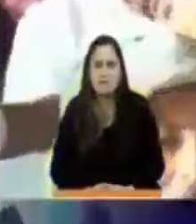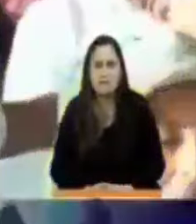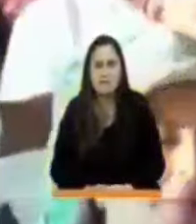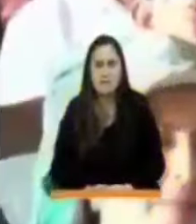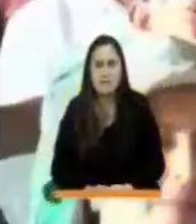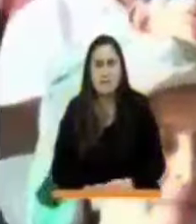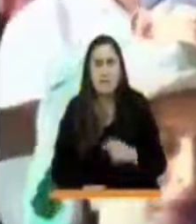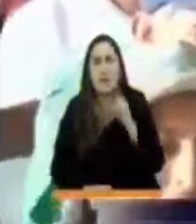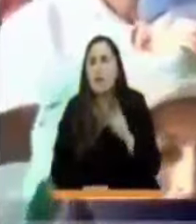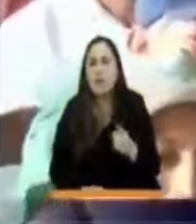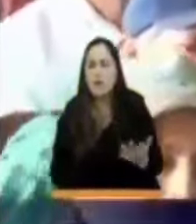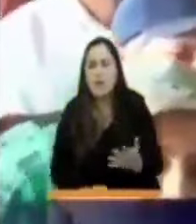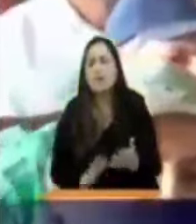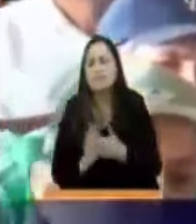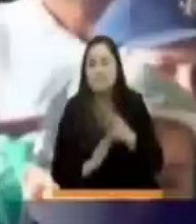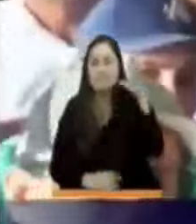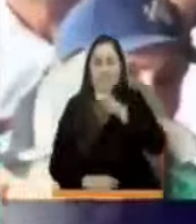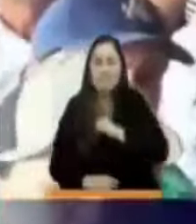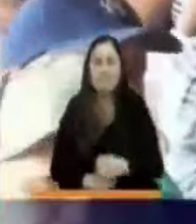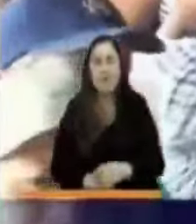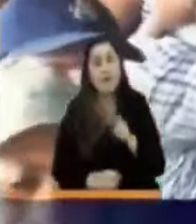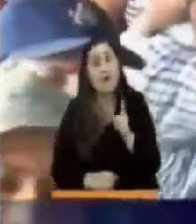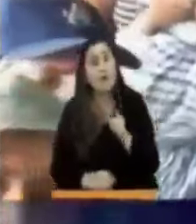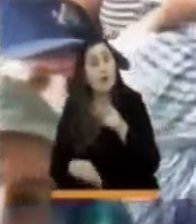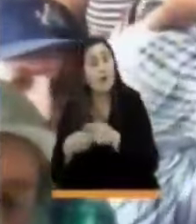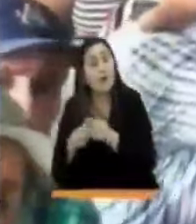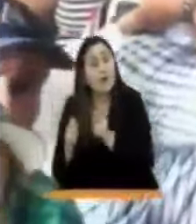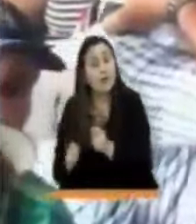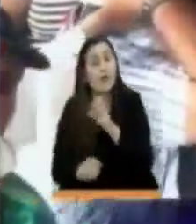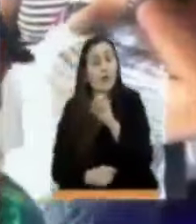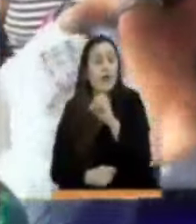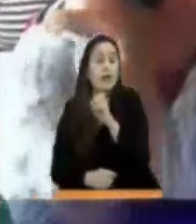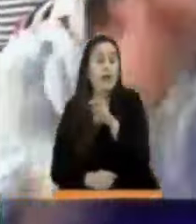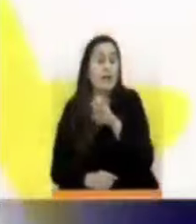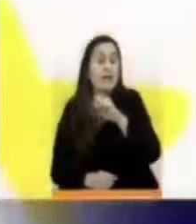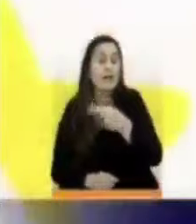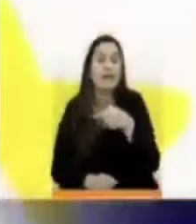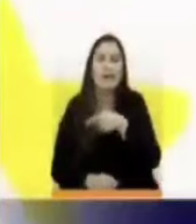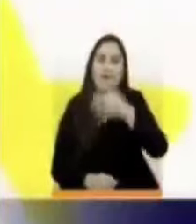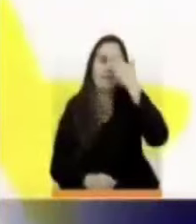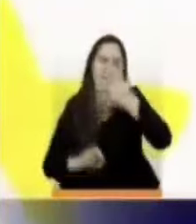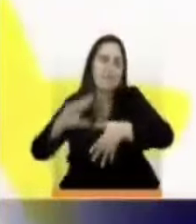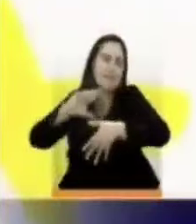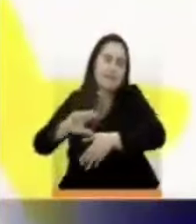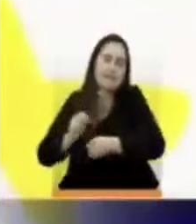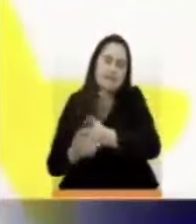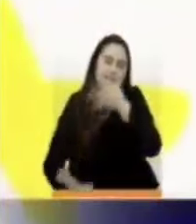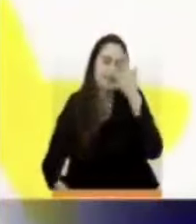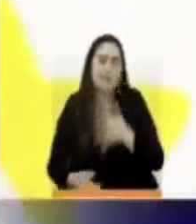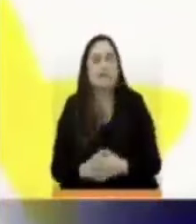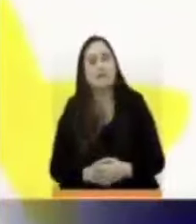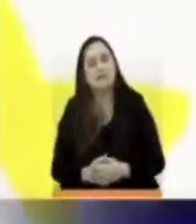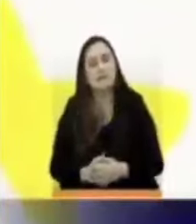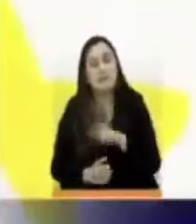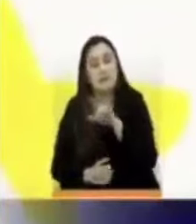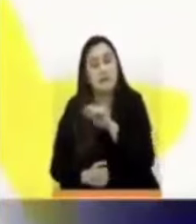Solo por una razón, porque uno se llama Odebrecht, riquísimo en América Latina, y Luis